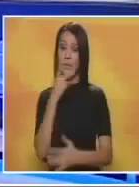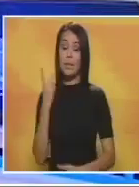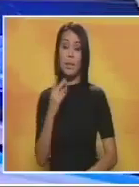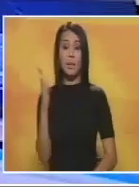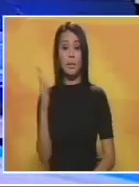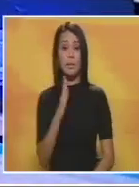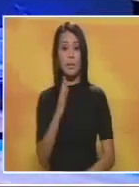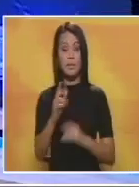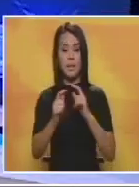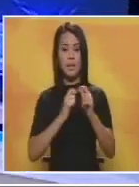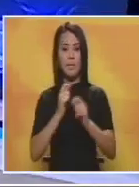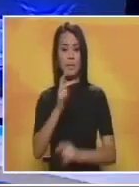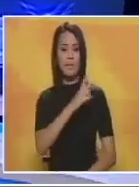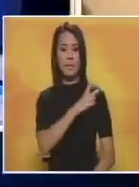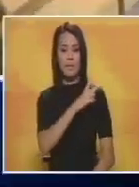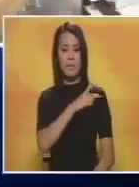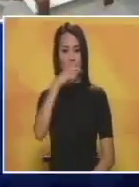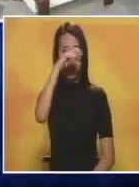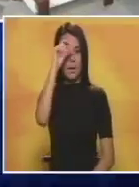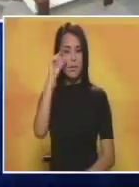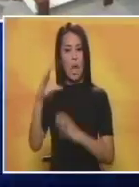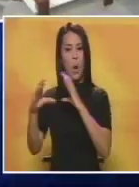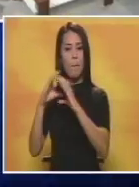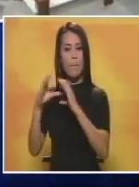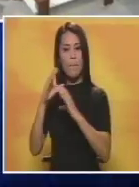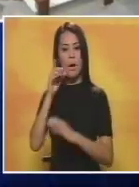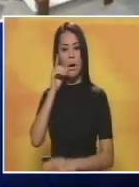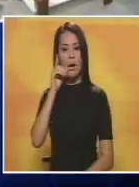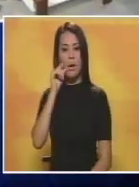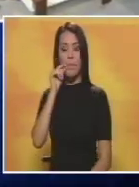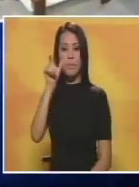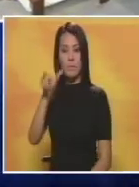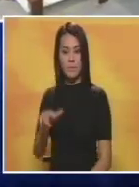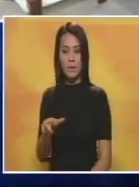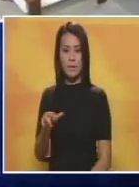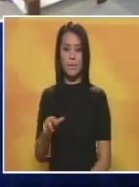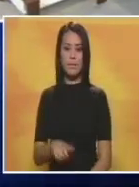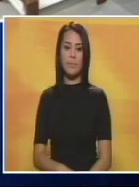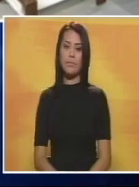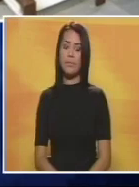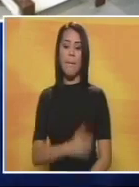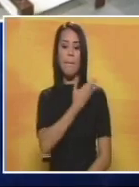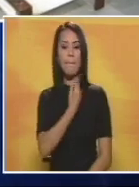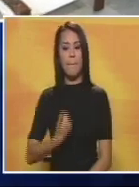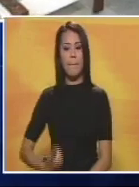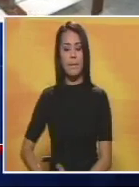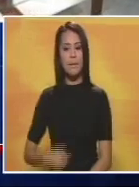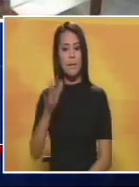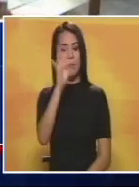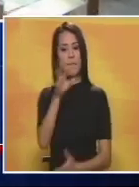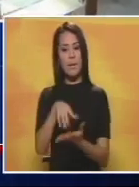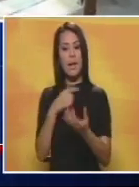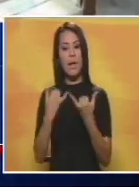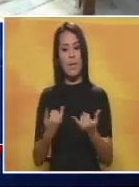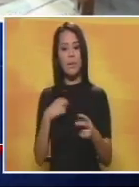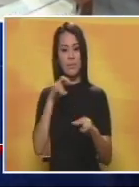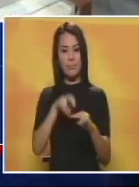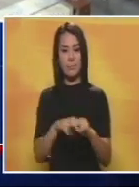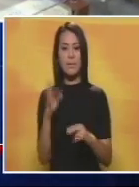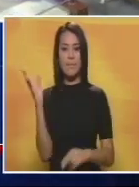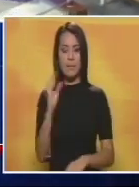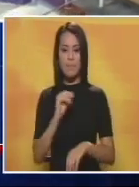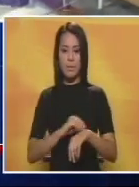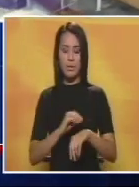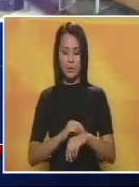Carieli. Al regreso de una entrevista a Venevisión, Endrina estará conversando con Eduardo Fernández, presidente del IFEDEC. Ya está aquí en el estudio con nosotros,